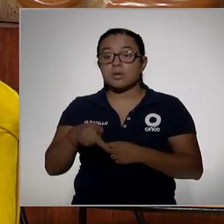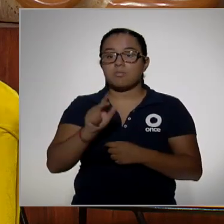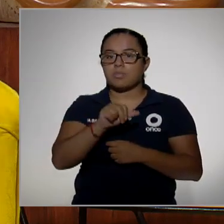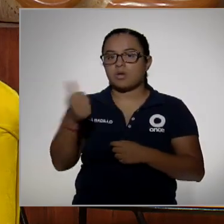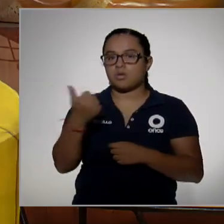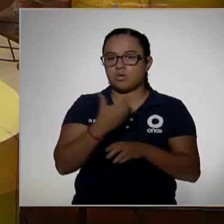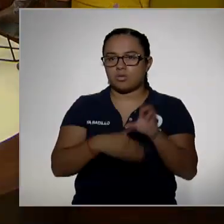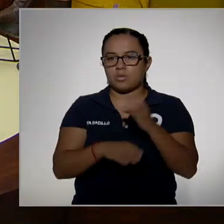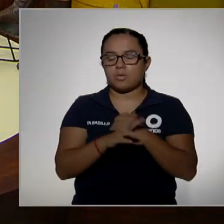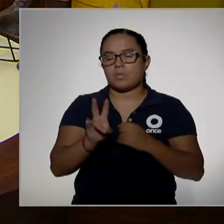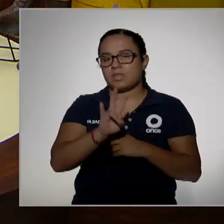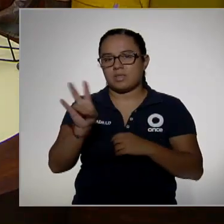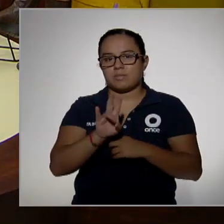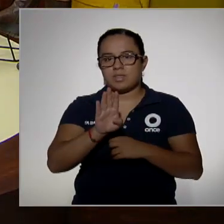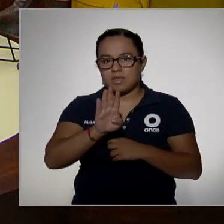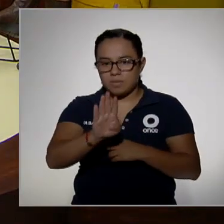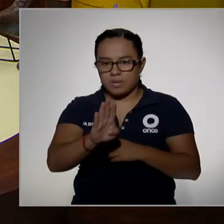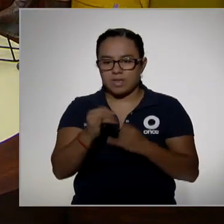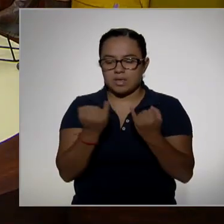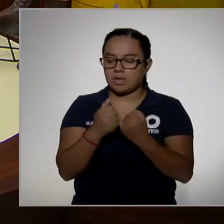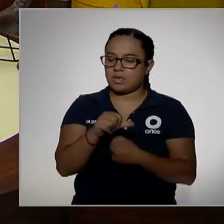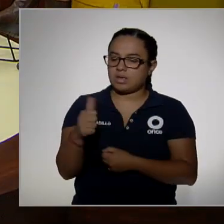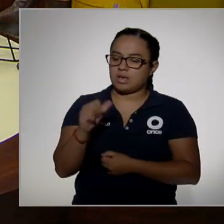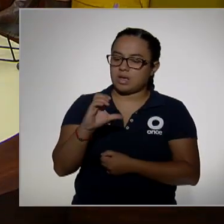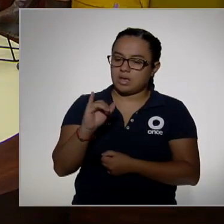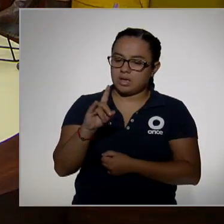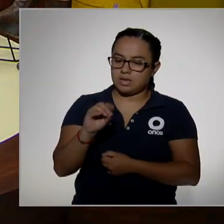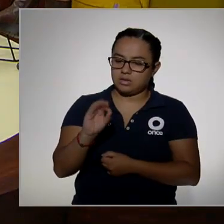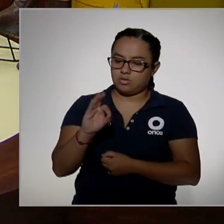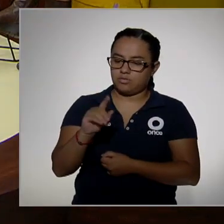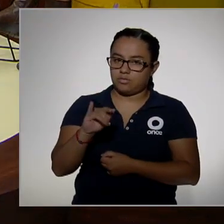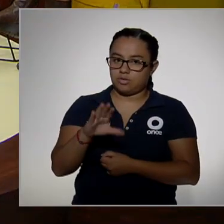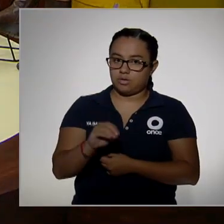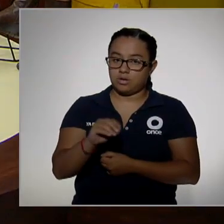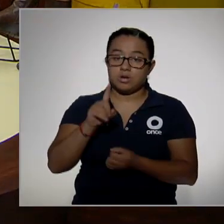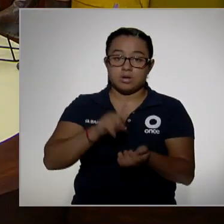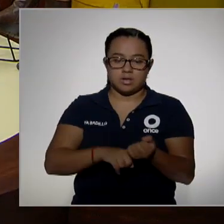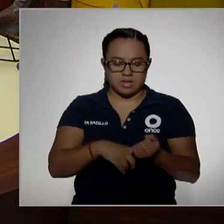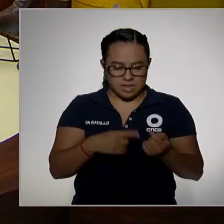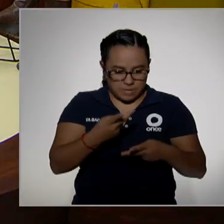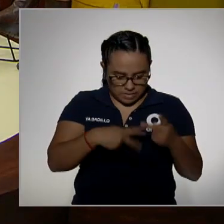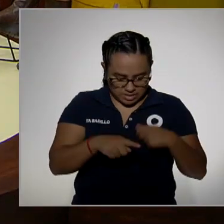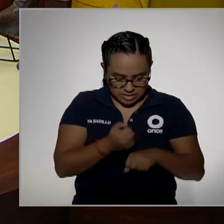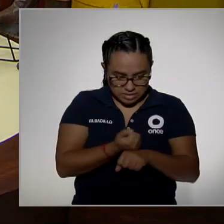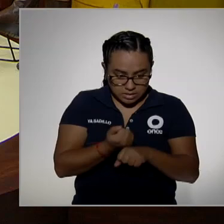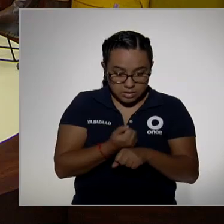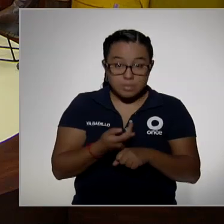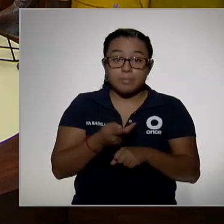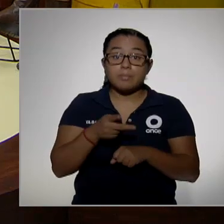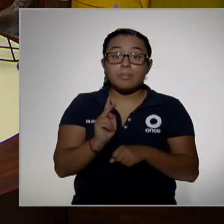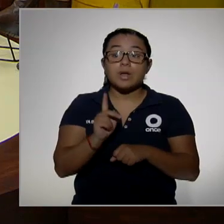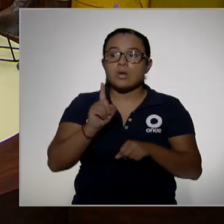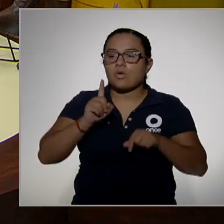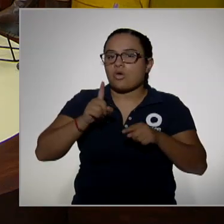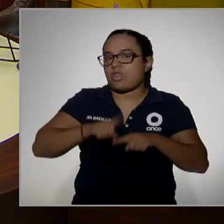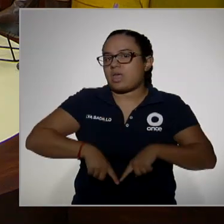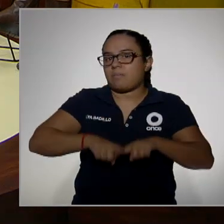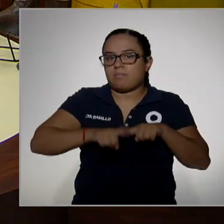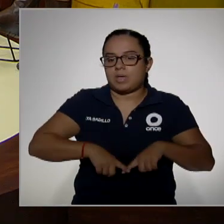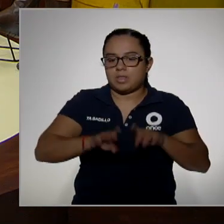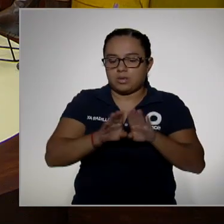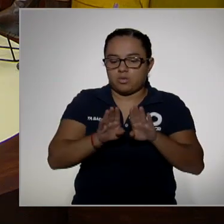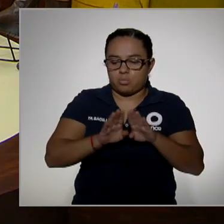vitaminas del complejo b y el ácido fólico entonces si bien nuestro organismo forma los elementos sanguíneos esos elementos sanguíneos dependen de los nutrientes